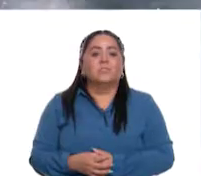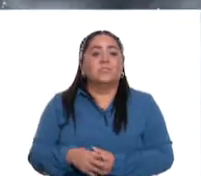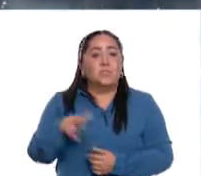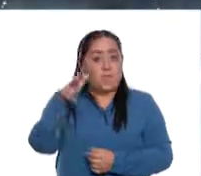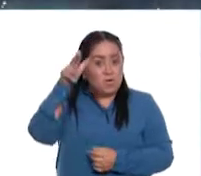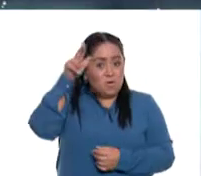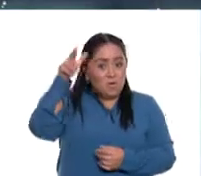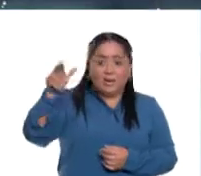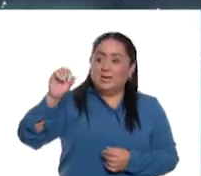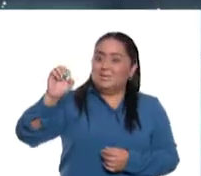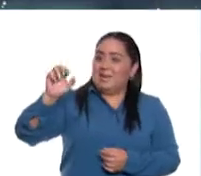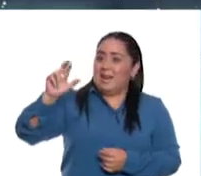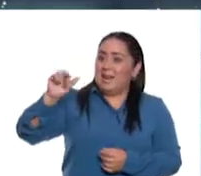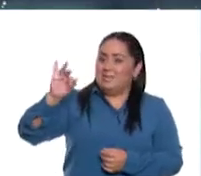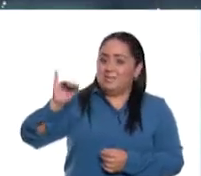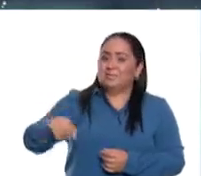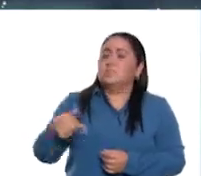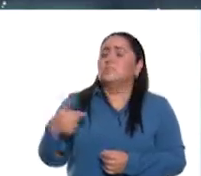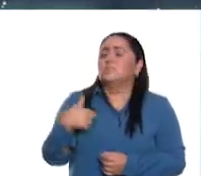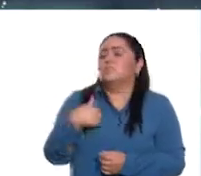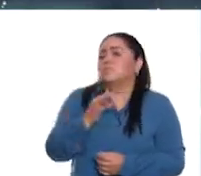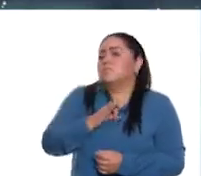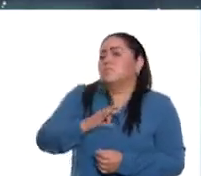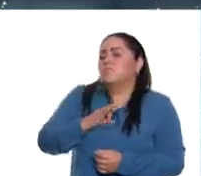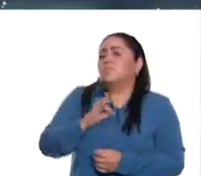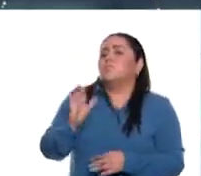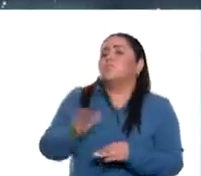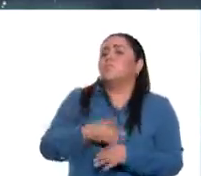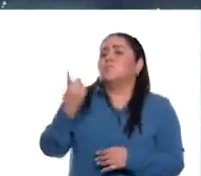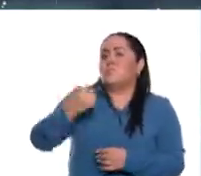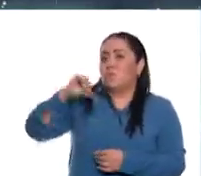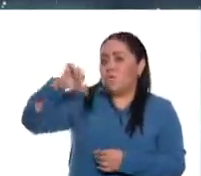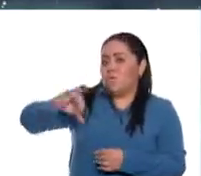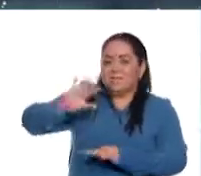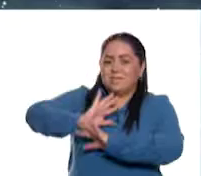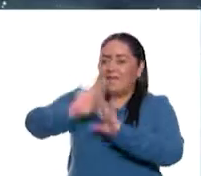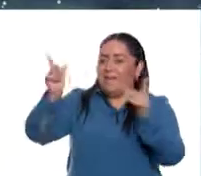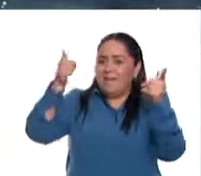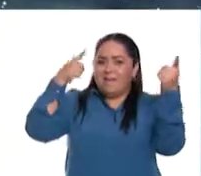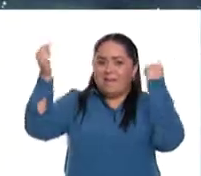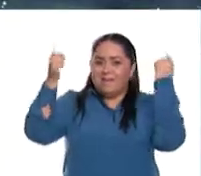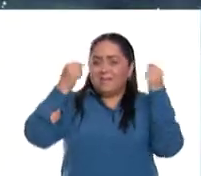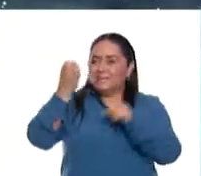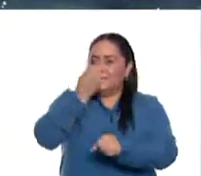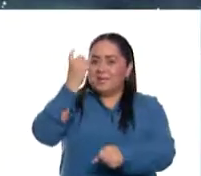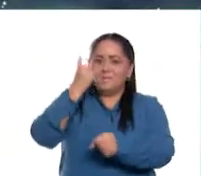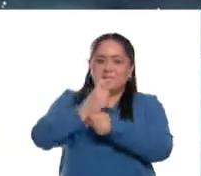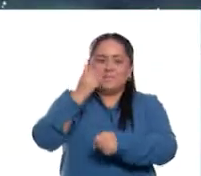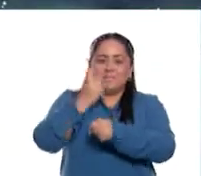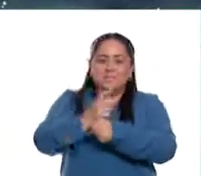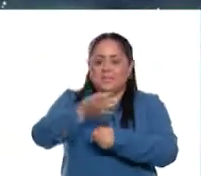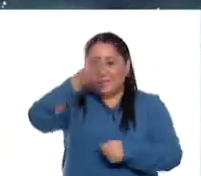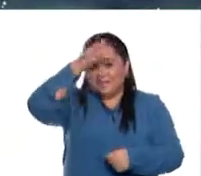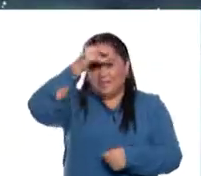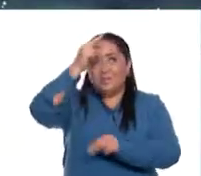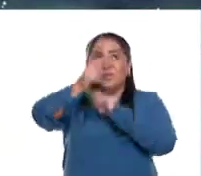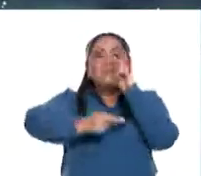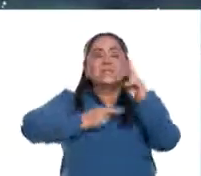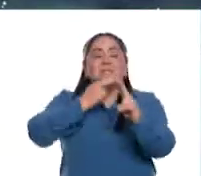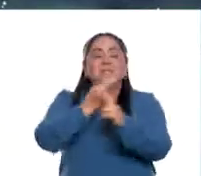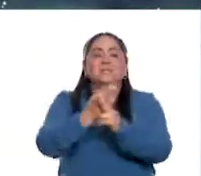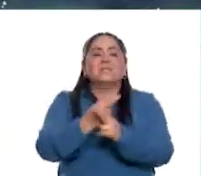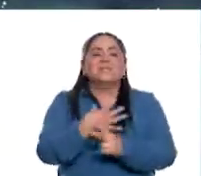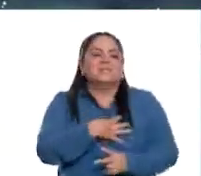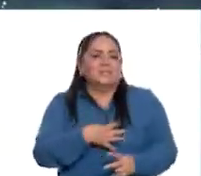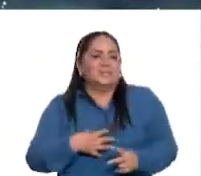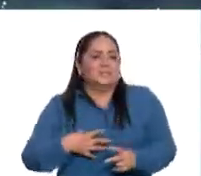Hola, Serafín. Me siento tan feliz por saber que hoy nos graduamos de nuestro primer año de aprendizaje en el universo de